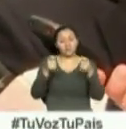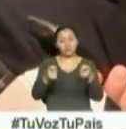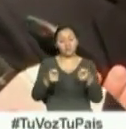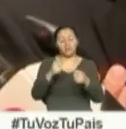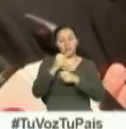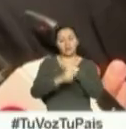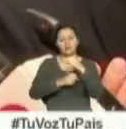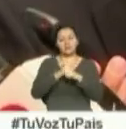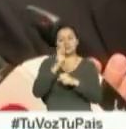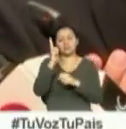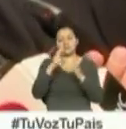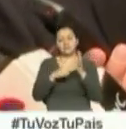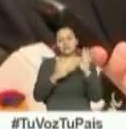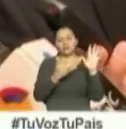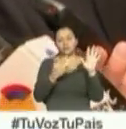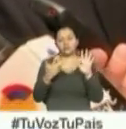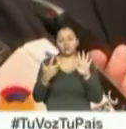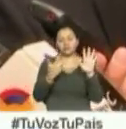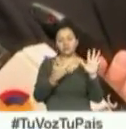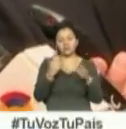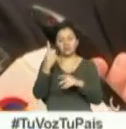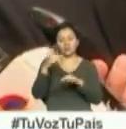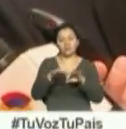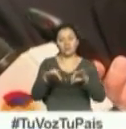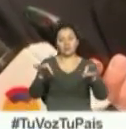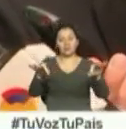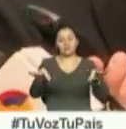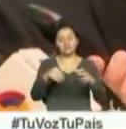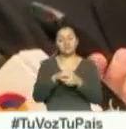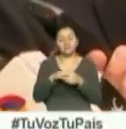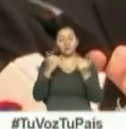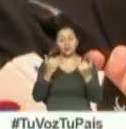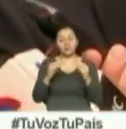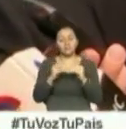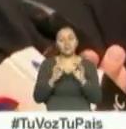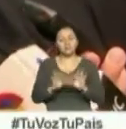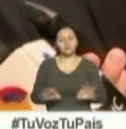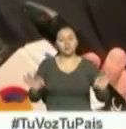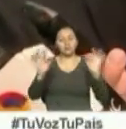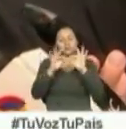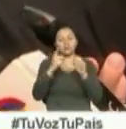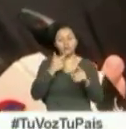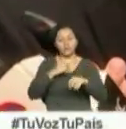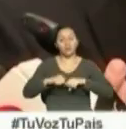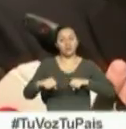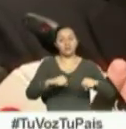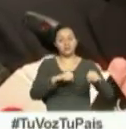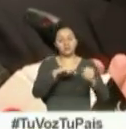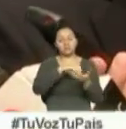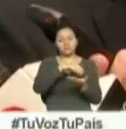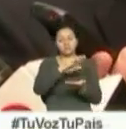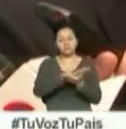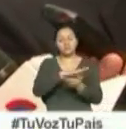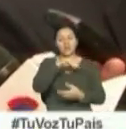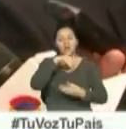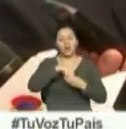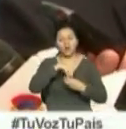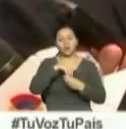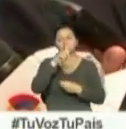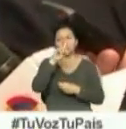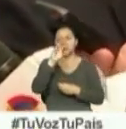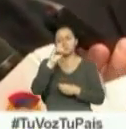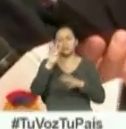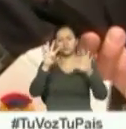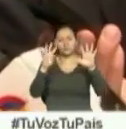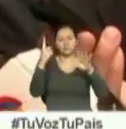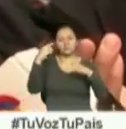años 3.881 becas. Y algo que es importante, no simplemente a través de gestión, esto implica un ahorro de 109